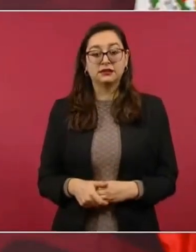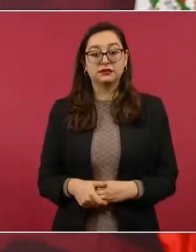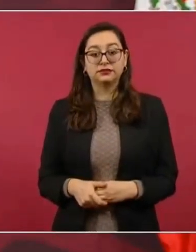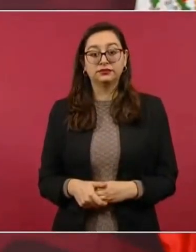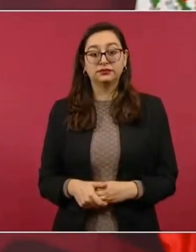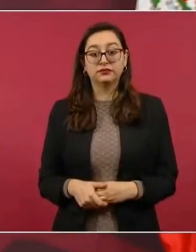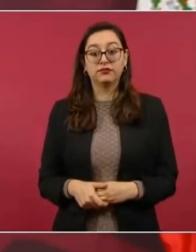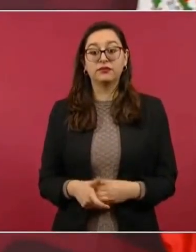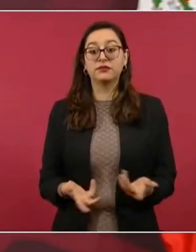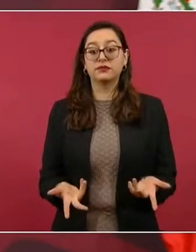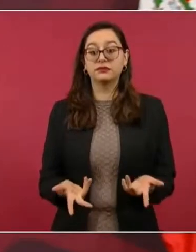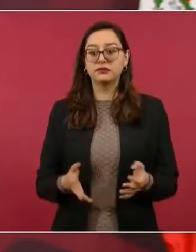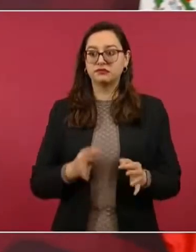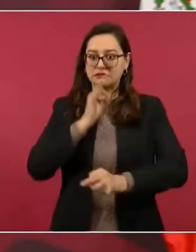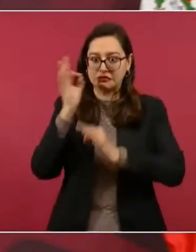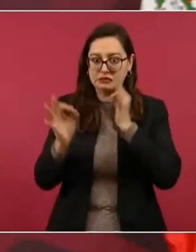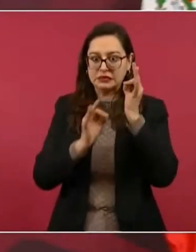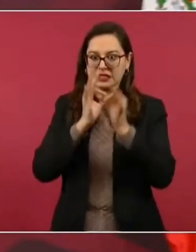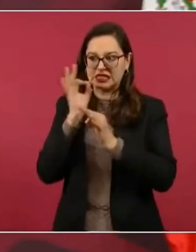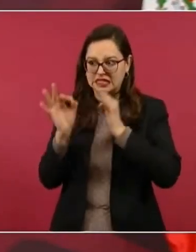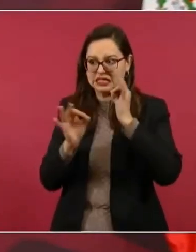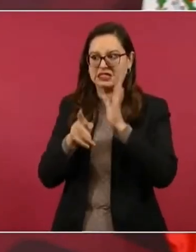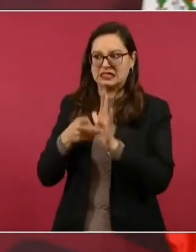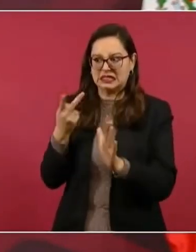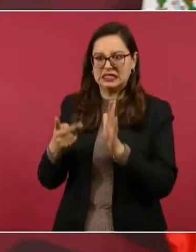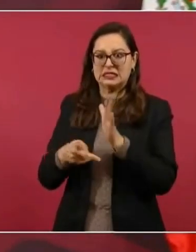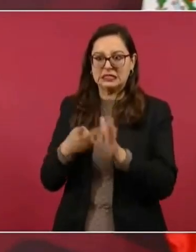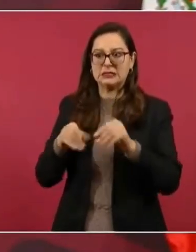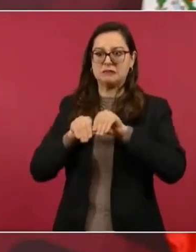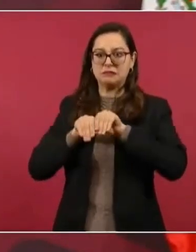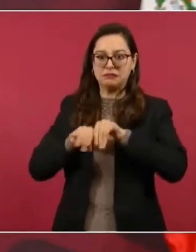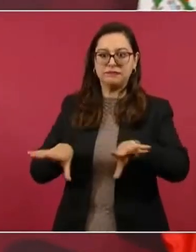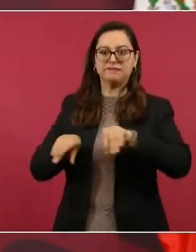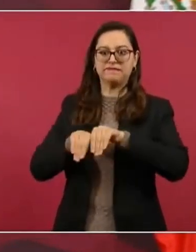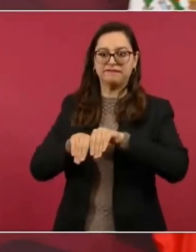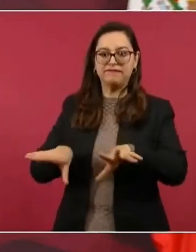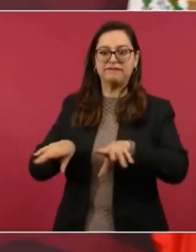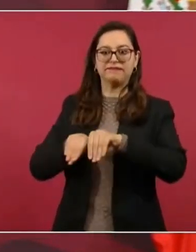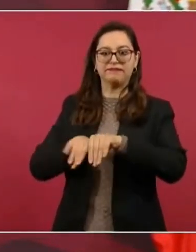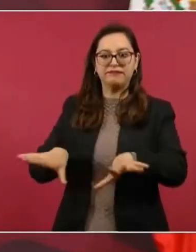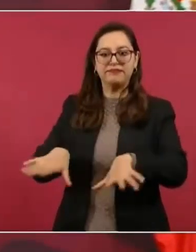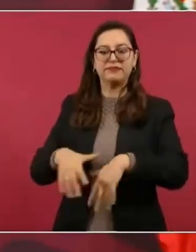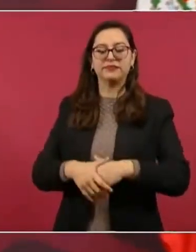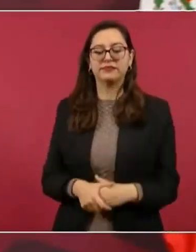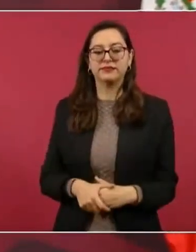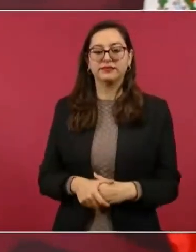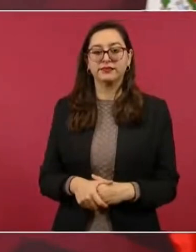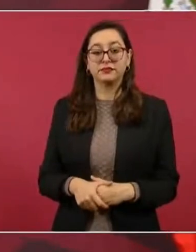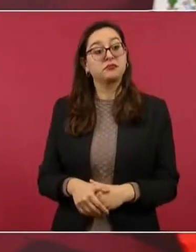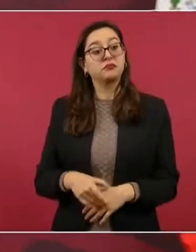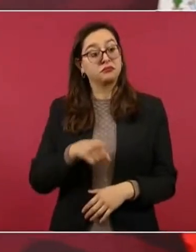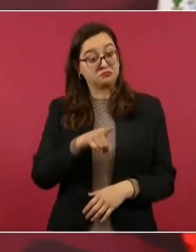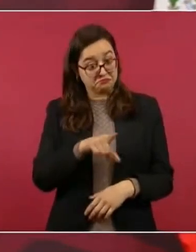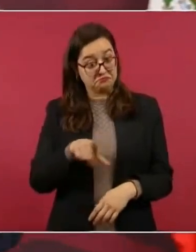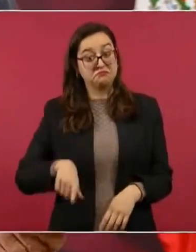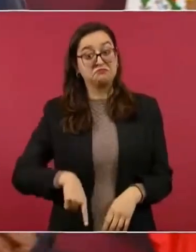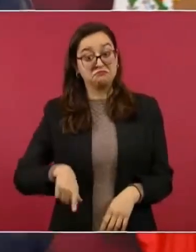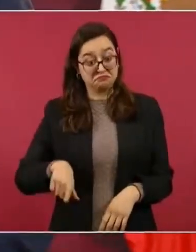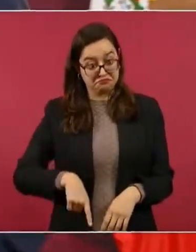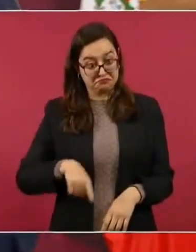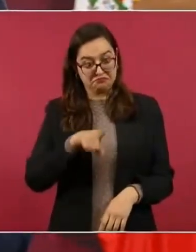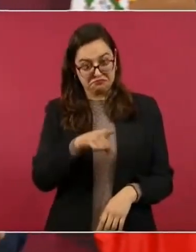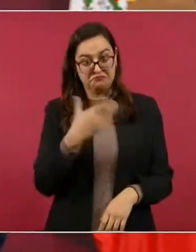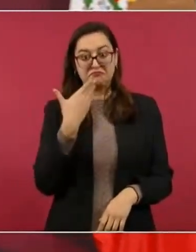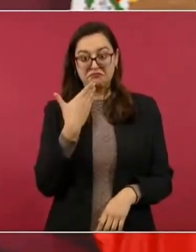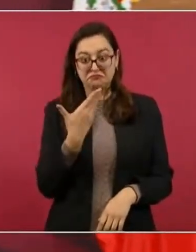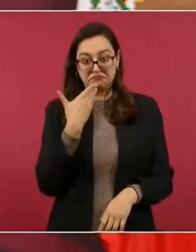Y otra cosa que decían mucho, ¿no? Este es bueno para gobernar porque este ya tiene,